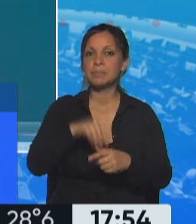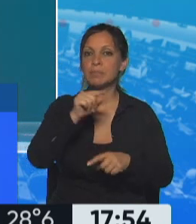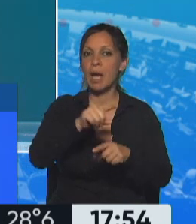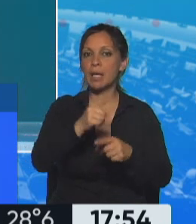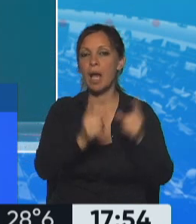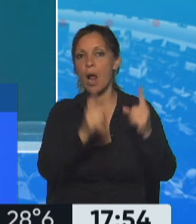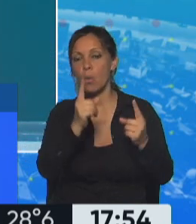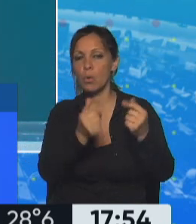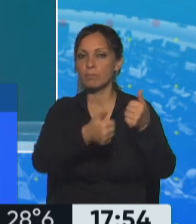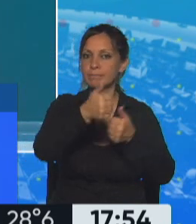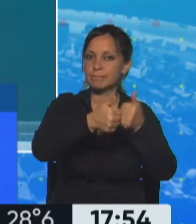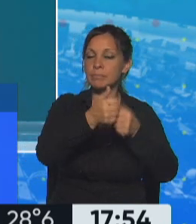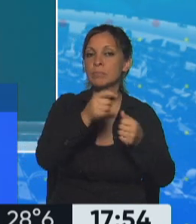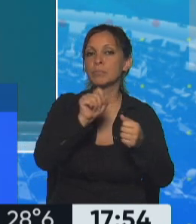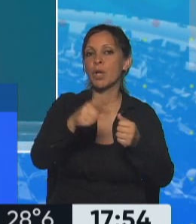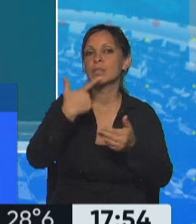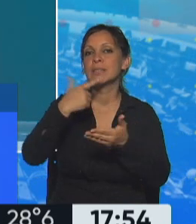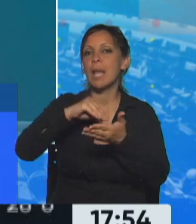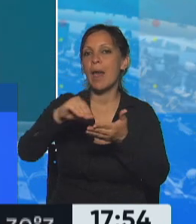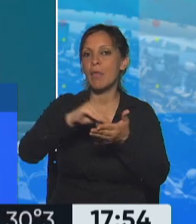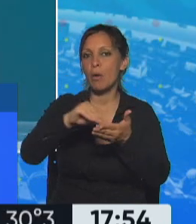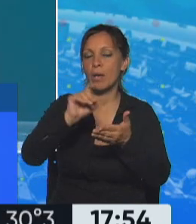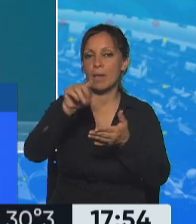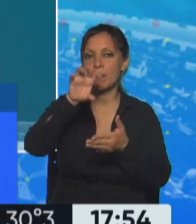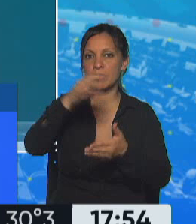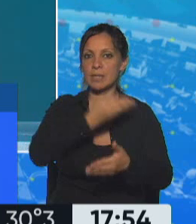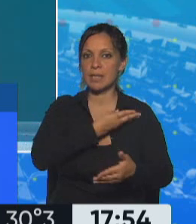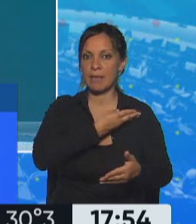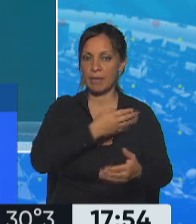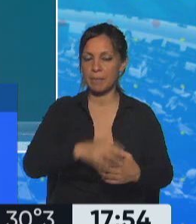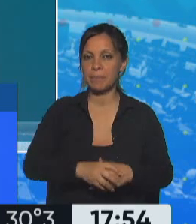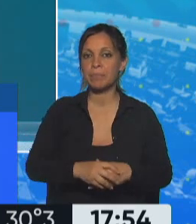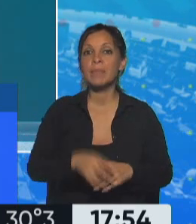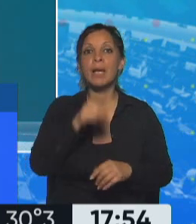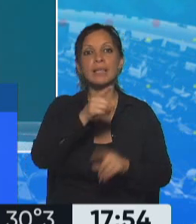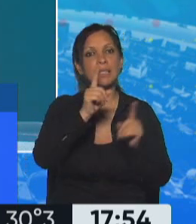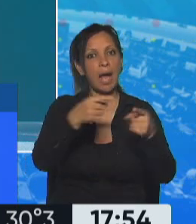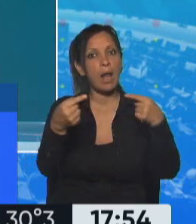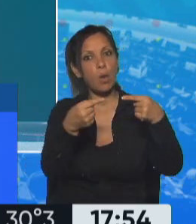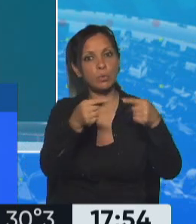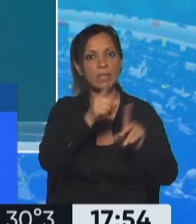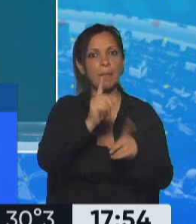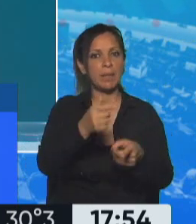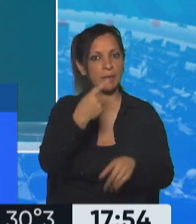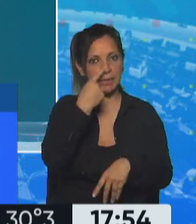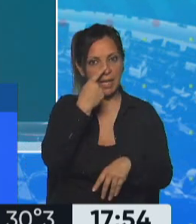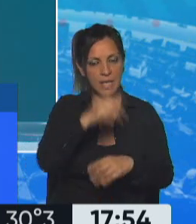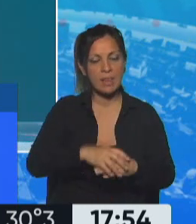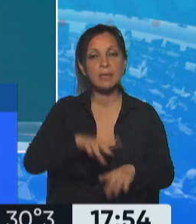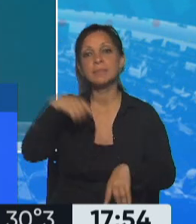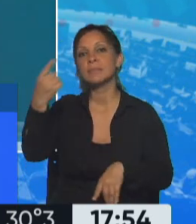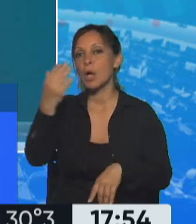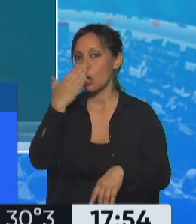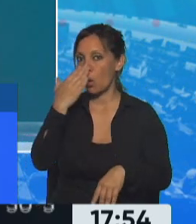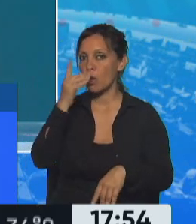por las bancas en el Senado, por la provincia de Santa Fe. Esa para mí también es muy interesante. Sí, Córdoba, muy. Donde hay dos